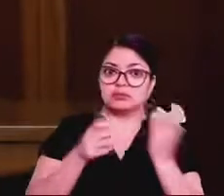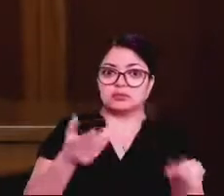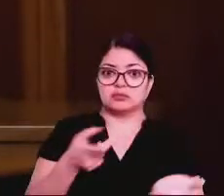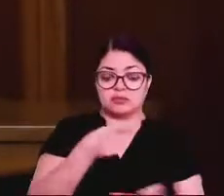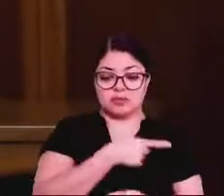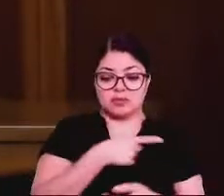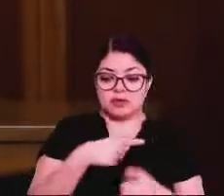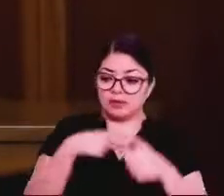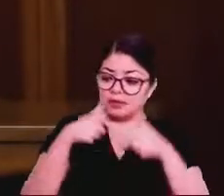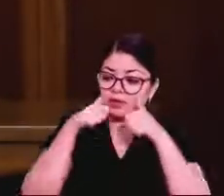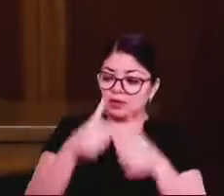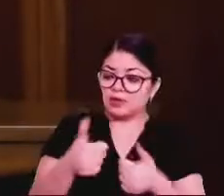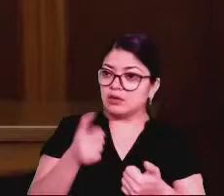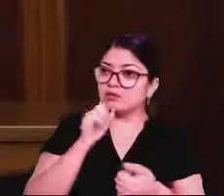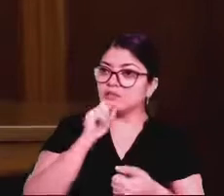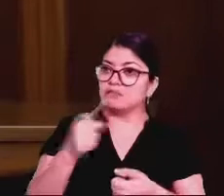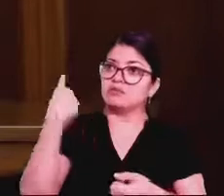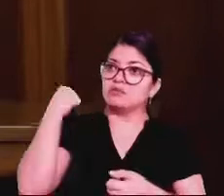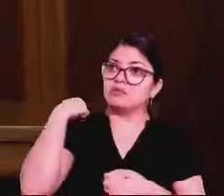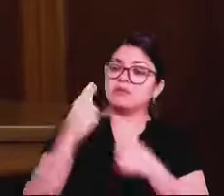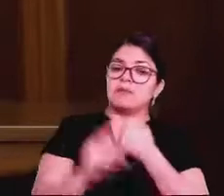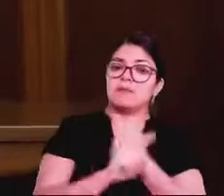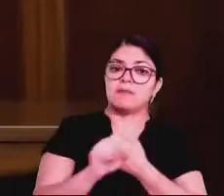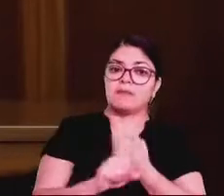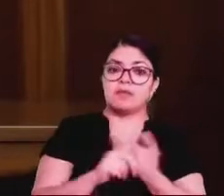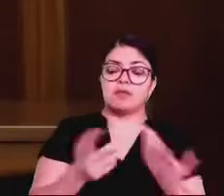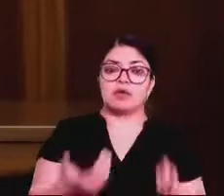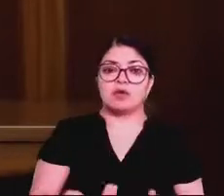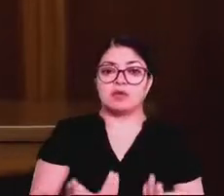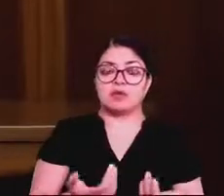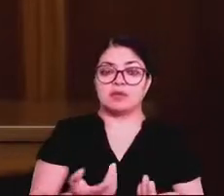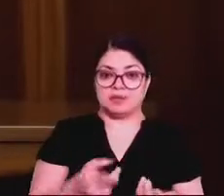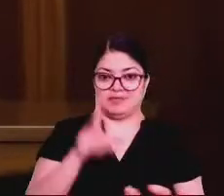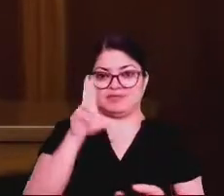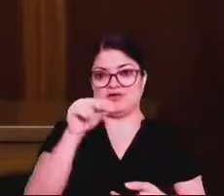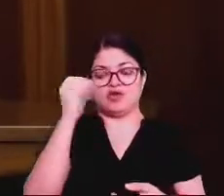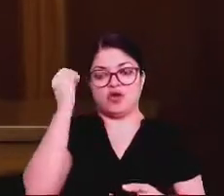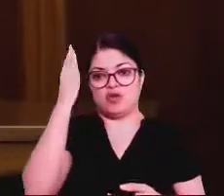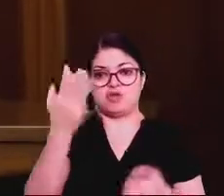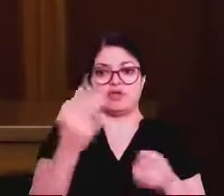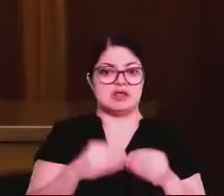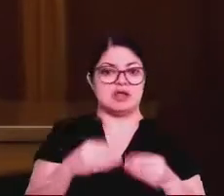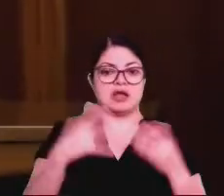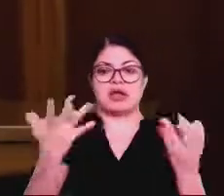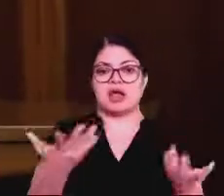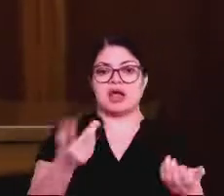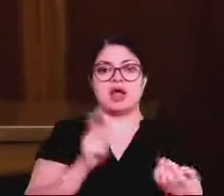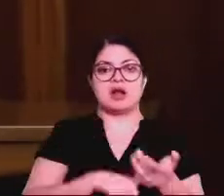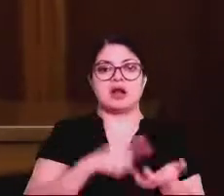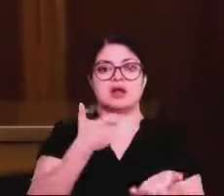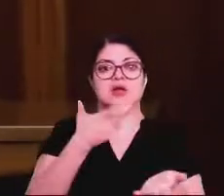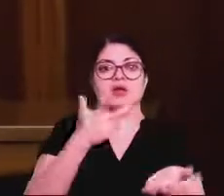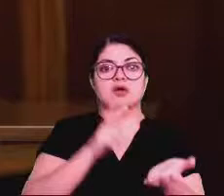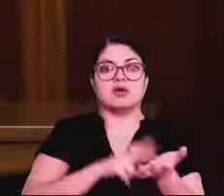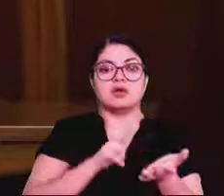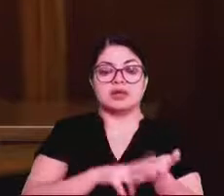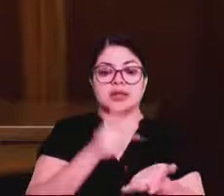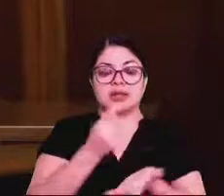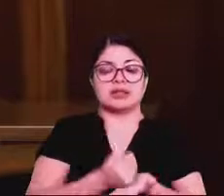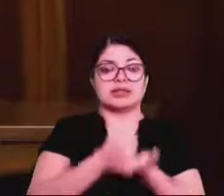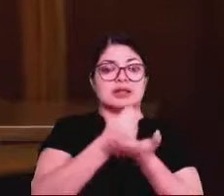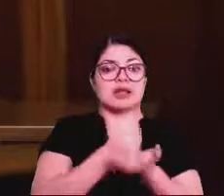atienda dicho traumatismo? Sin olvidar, por supuesto, el costo de las